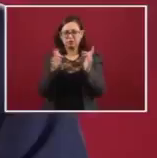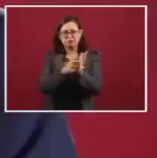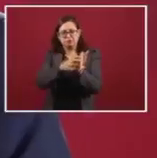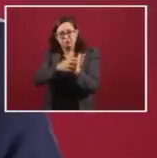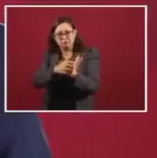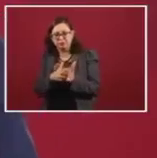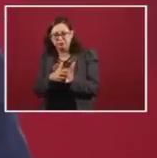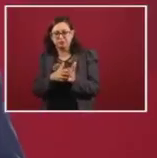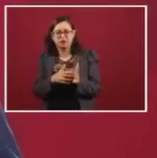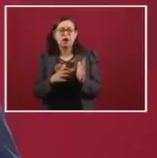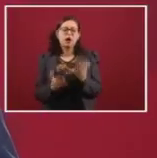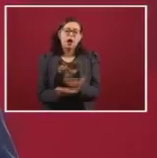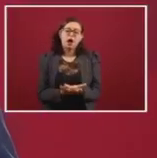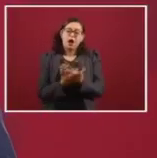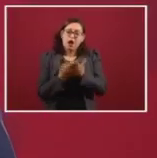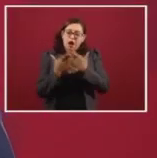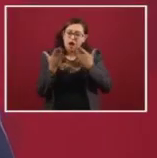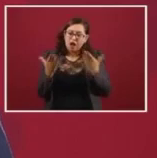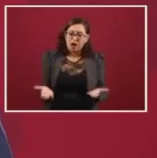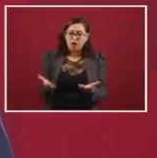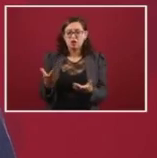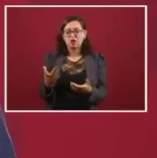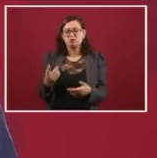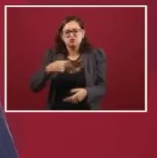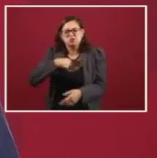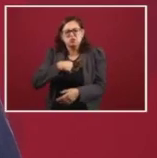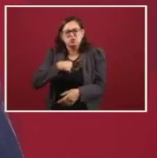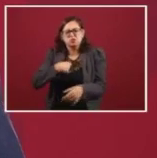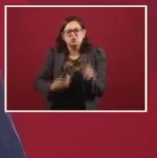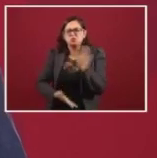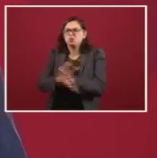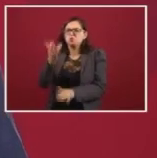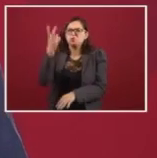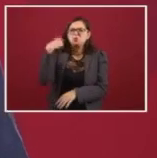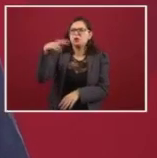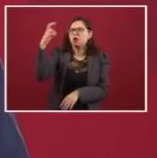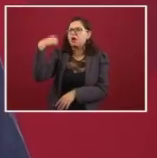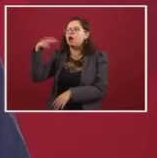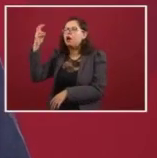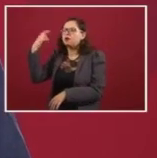los boletos de avión, en viajes comerciales o